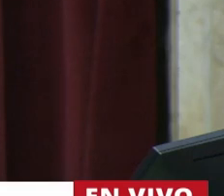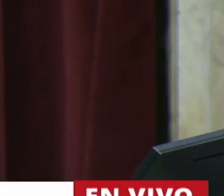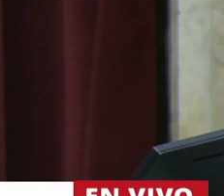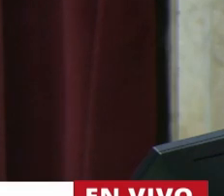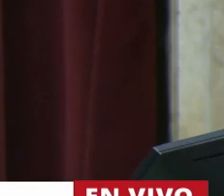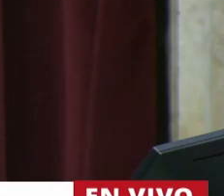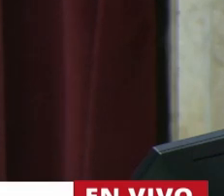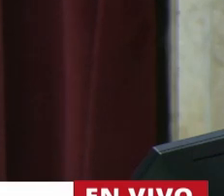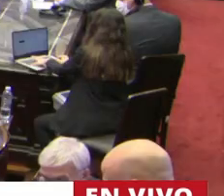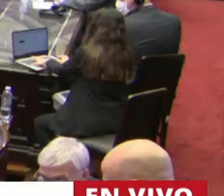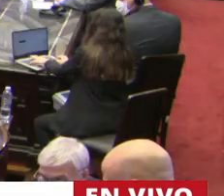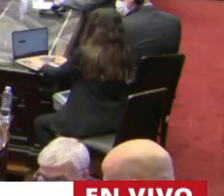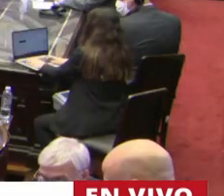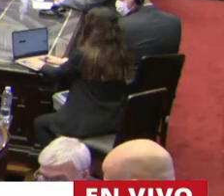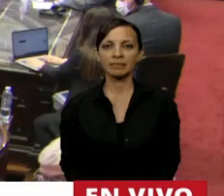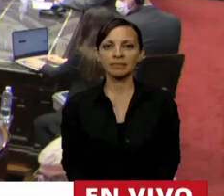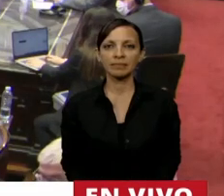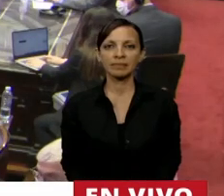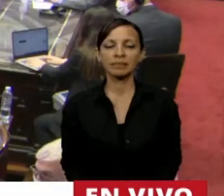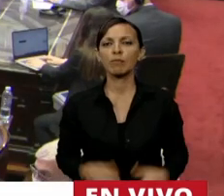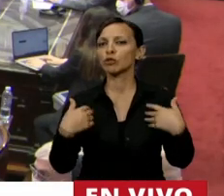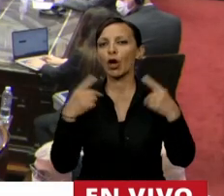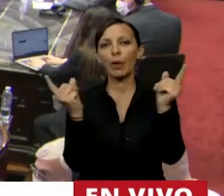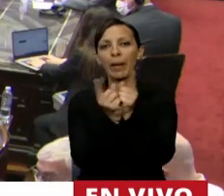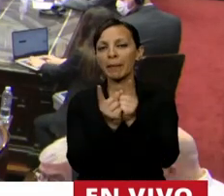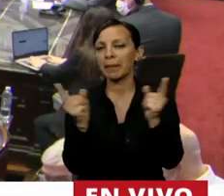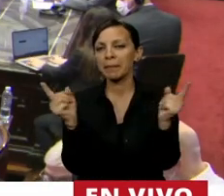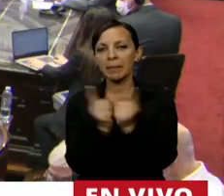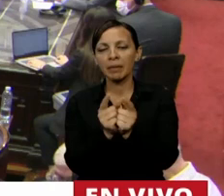Señor presidente, breve, muy breve, porque la verdad que